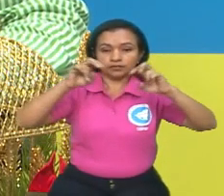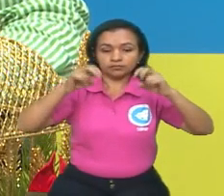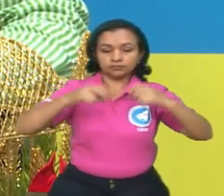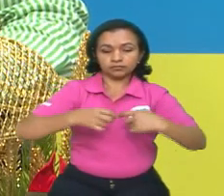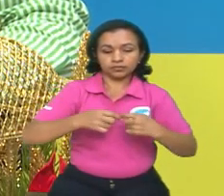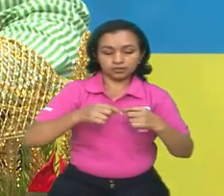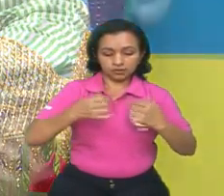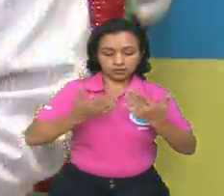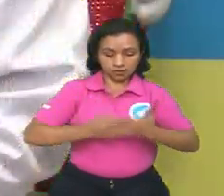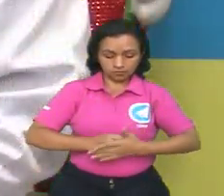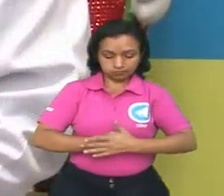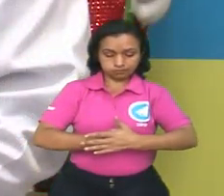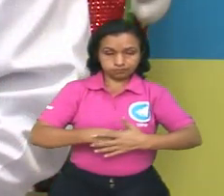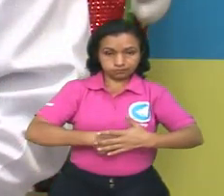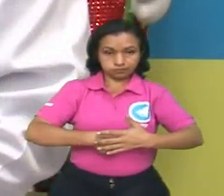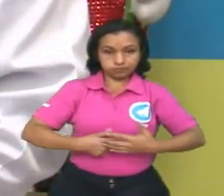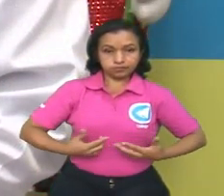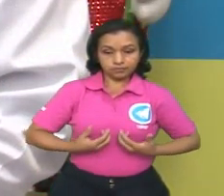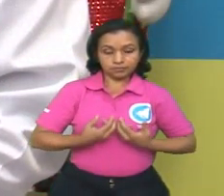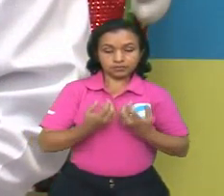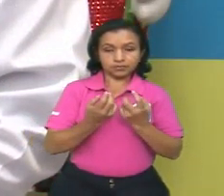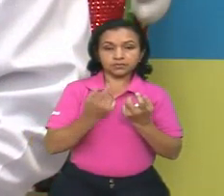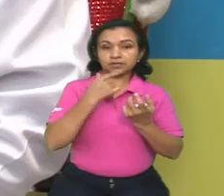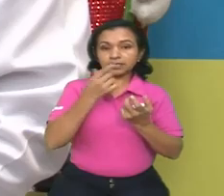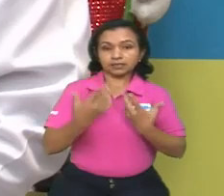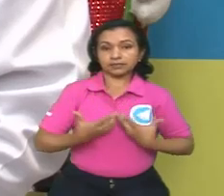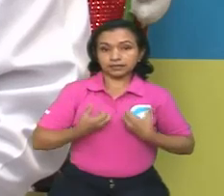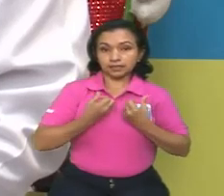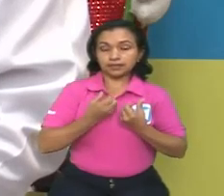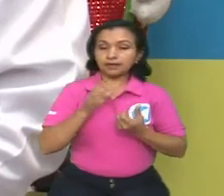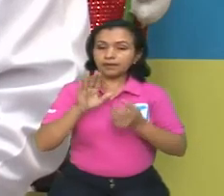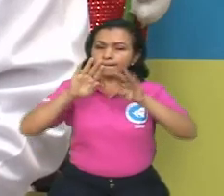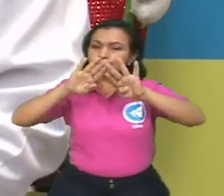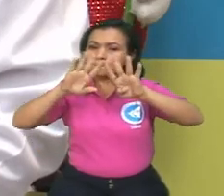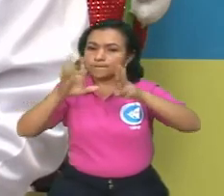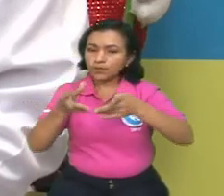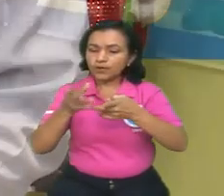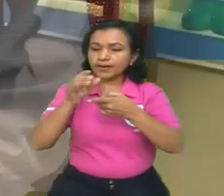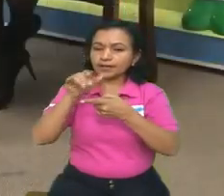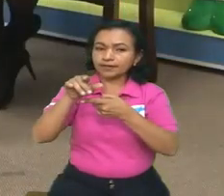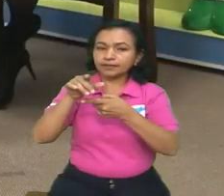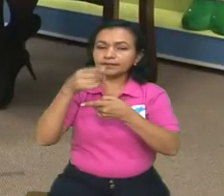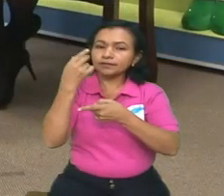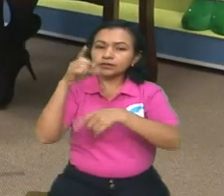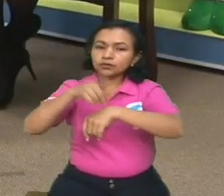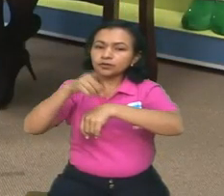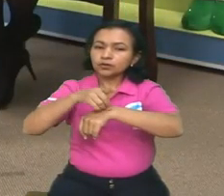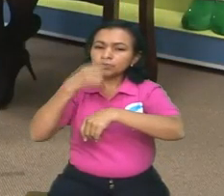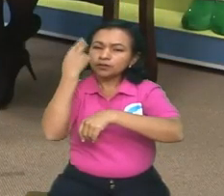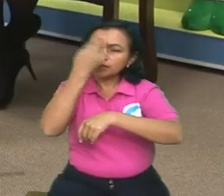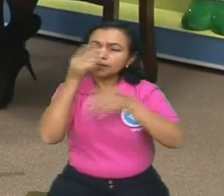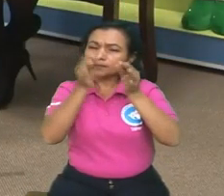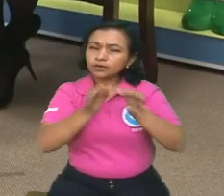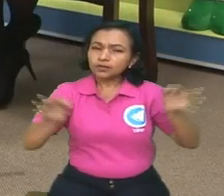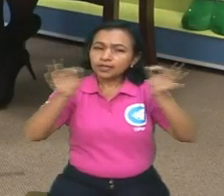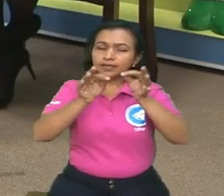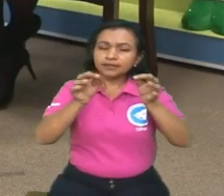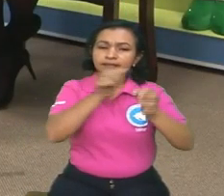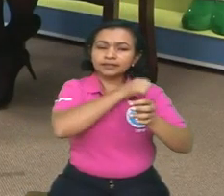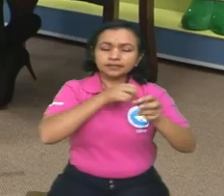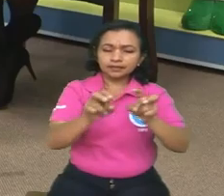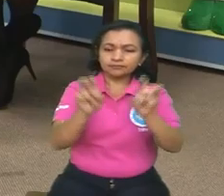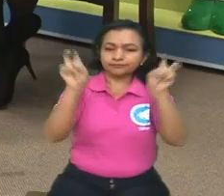quien es ginecobstetra del Hospital Berta Calderón, para hablar de la importancia del examen del Papa Nicolau para